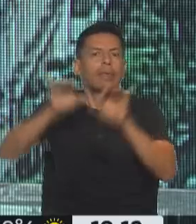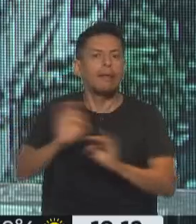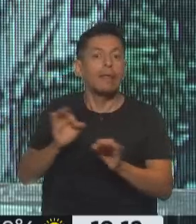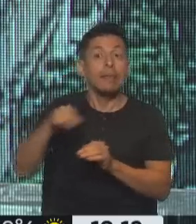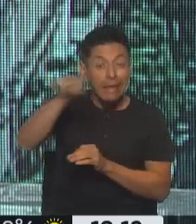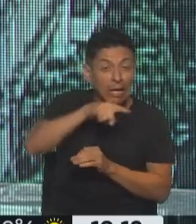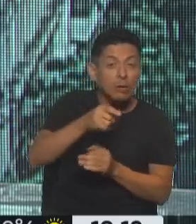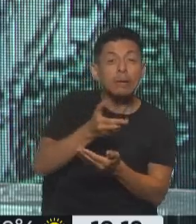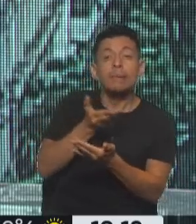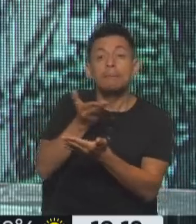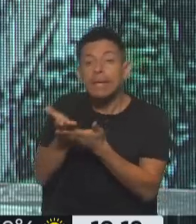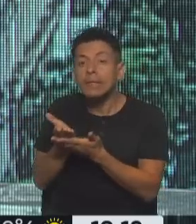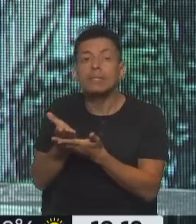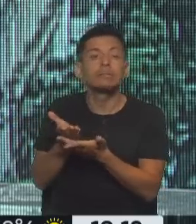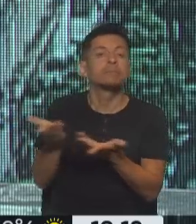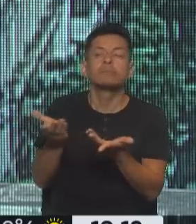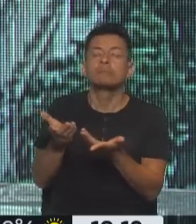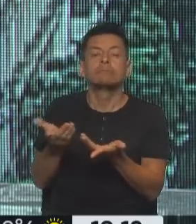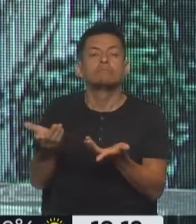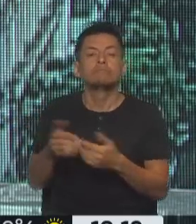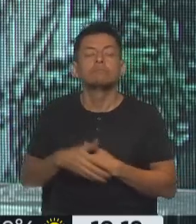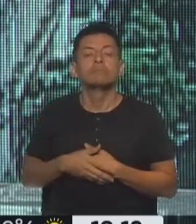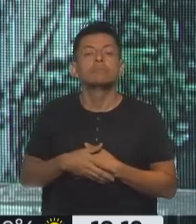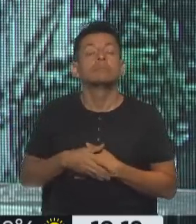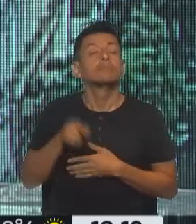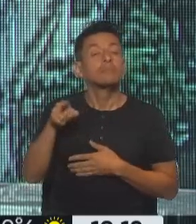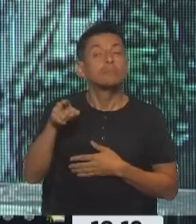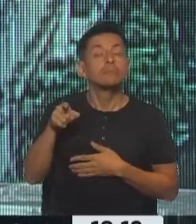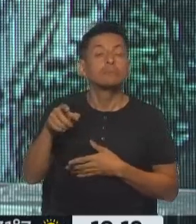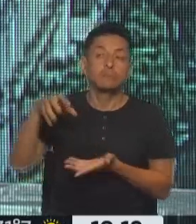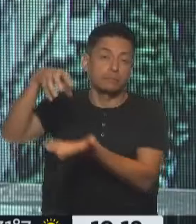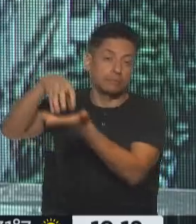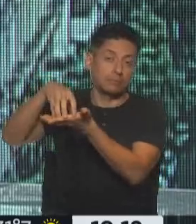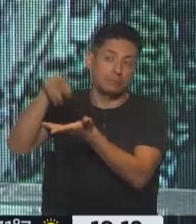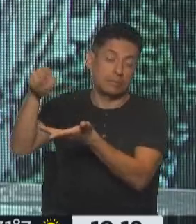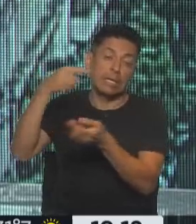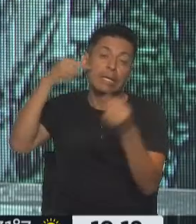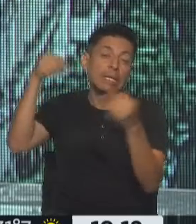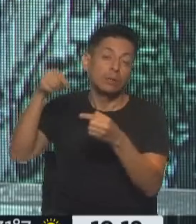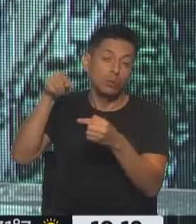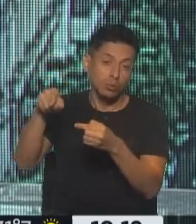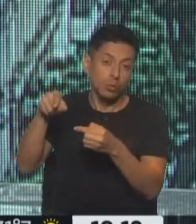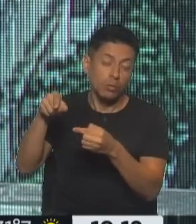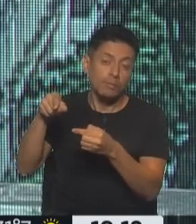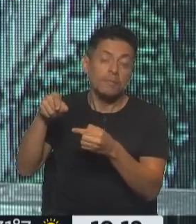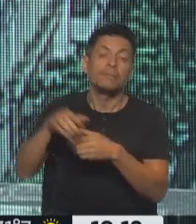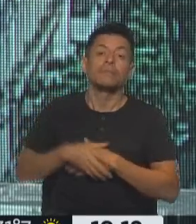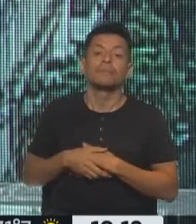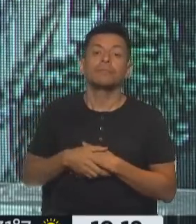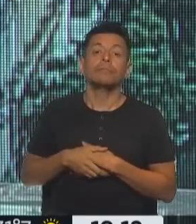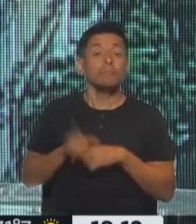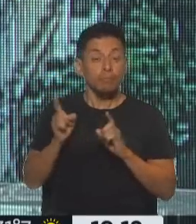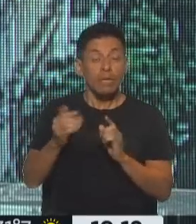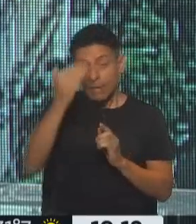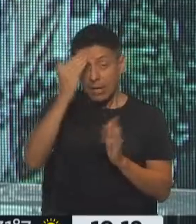ser amigo del tribunal, amicus curiae, algo que una institución que está establecido, pero aparte la propia Constitución